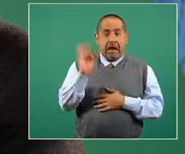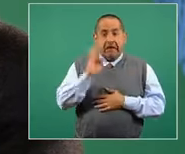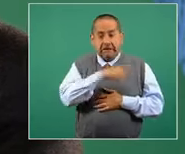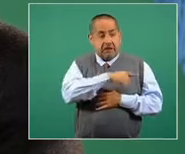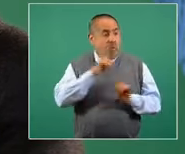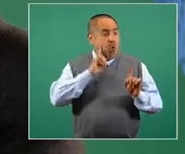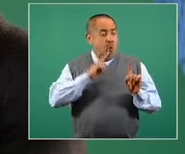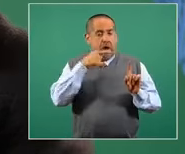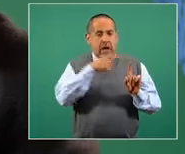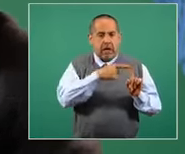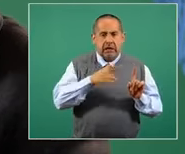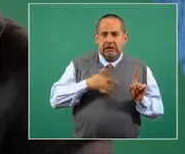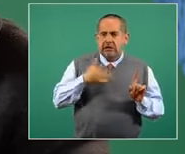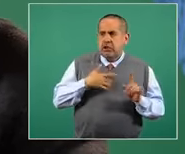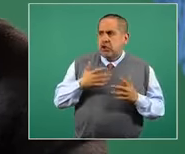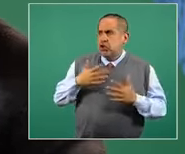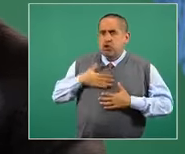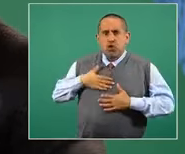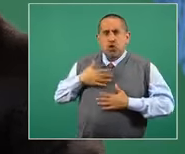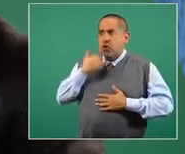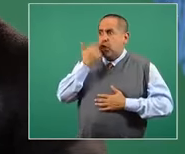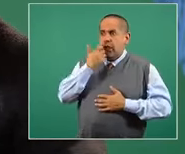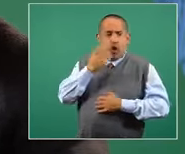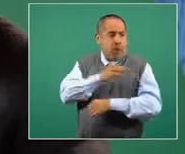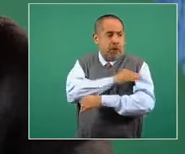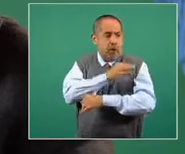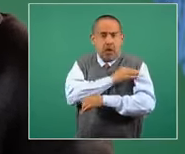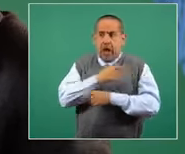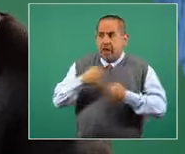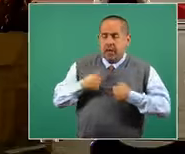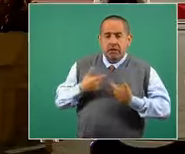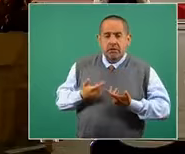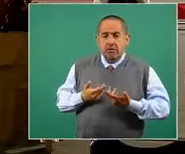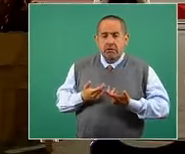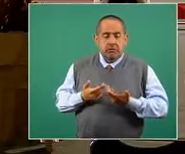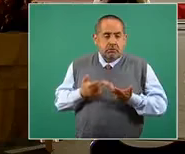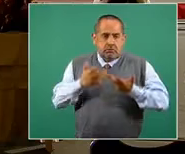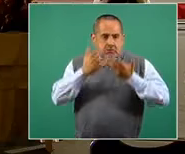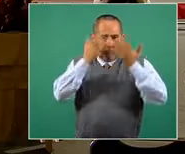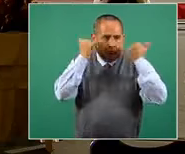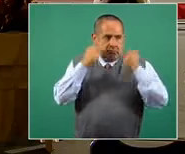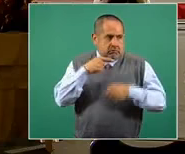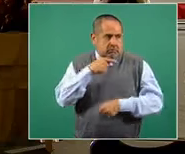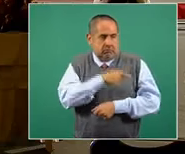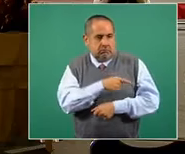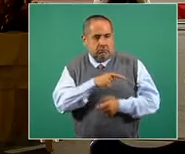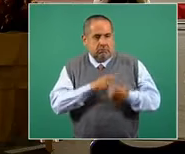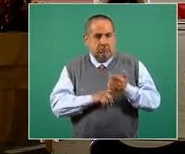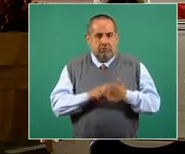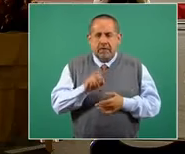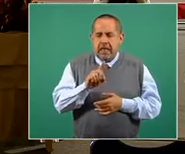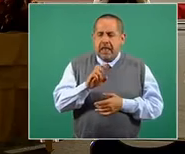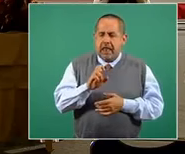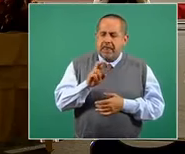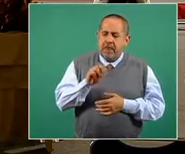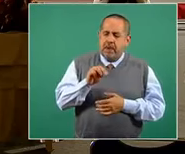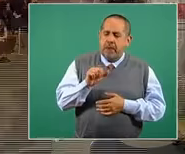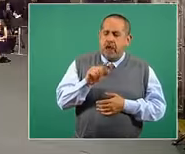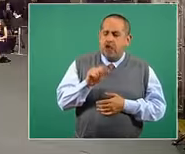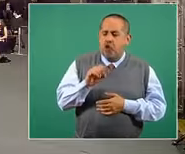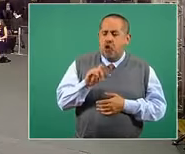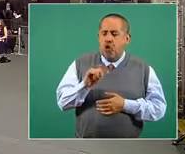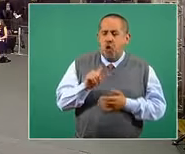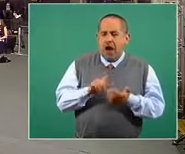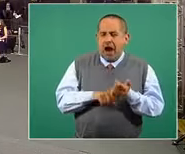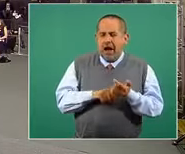doctora tuviera la inquietud de ser vacunada personalmente. Ignoro si una dermatóloga es parte de los equipos COVID, pero